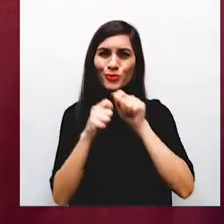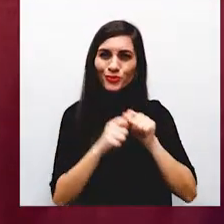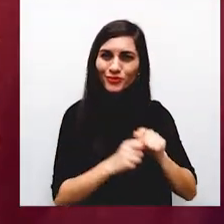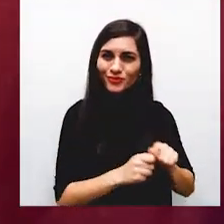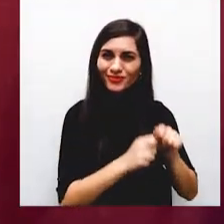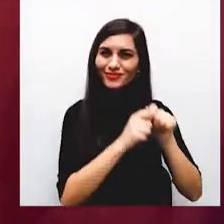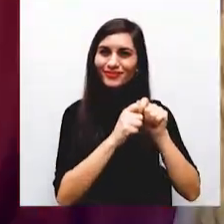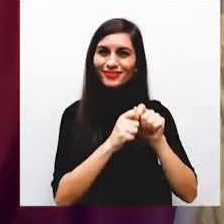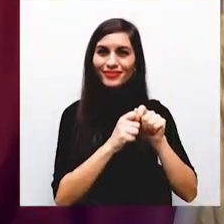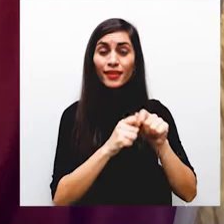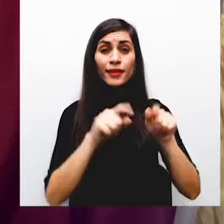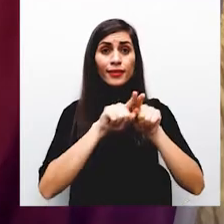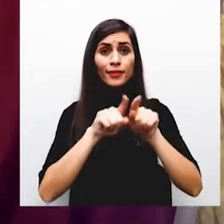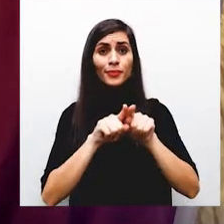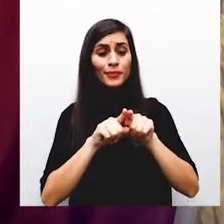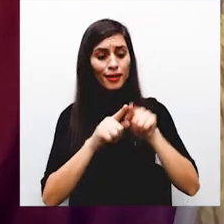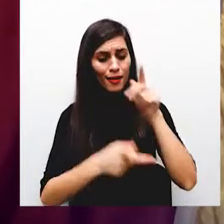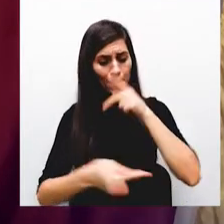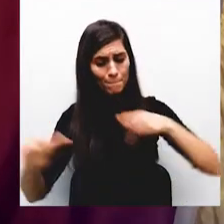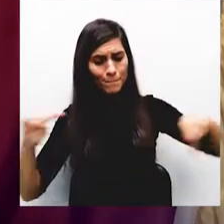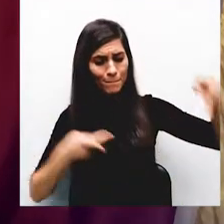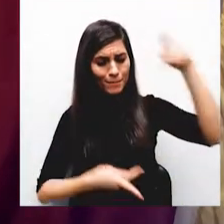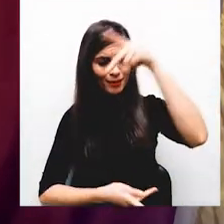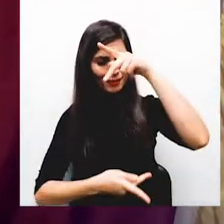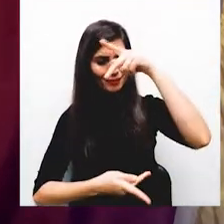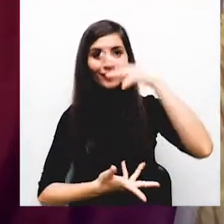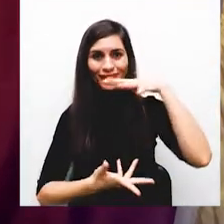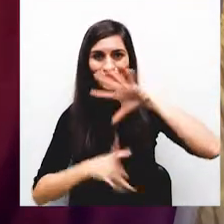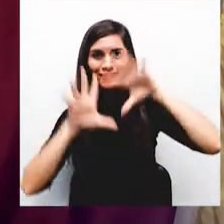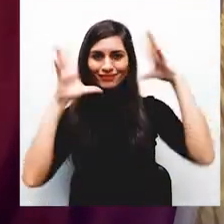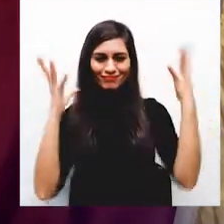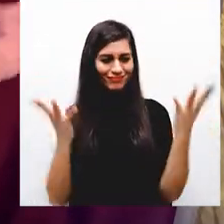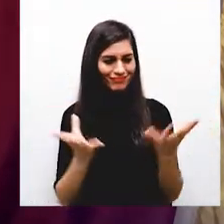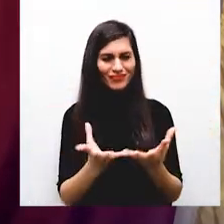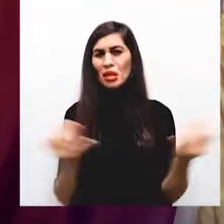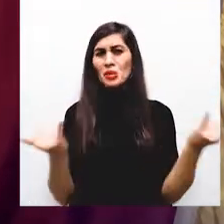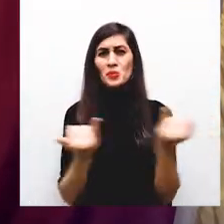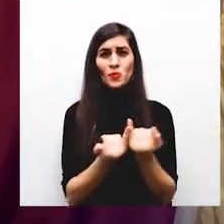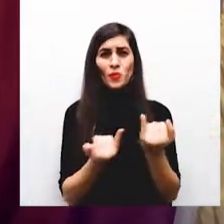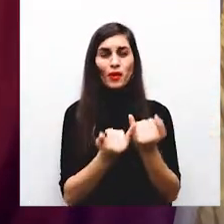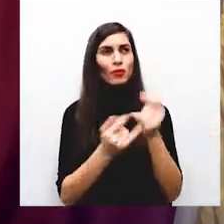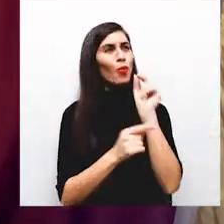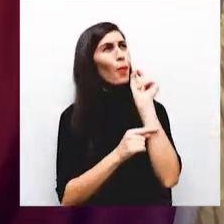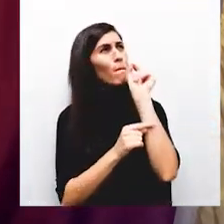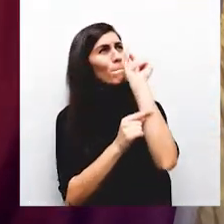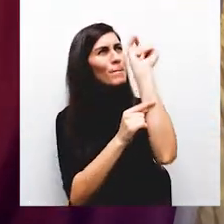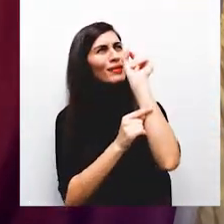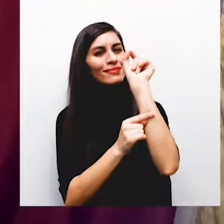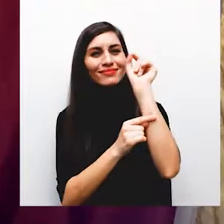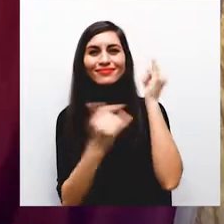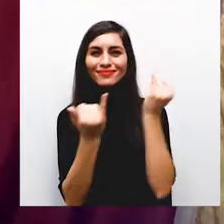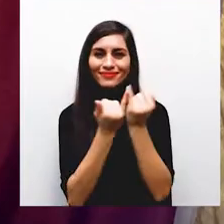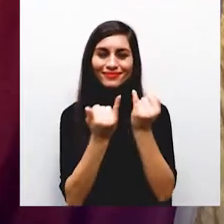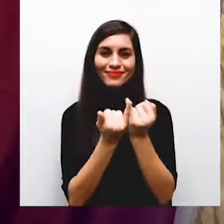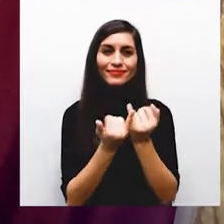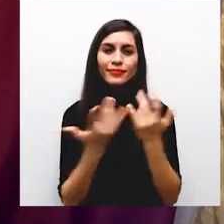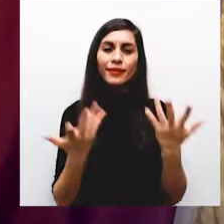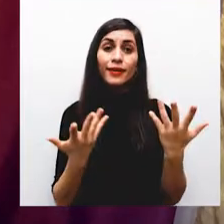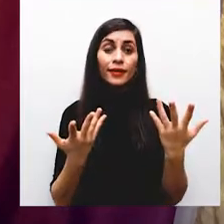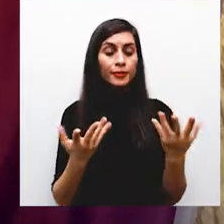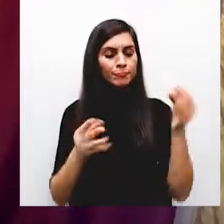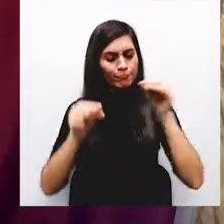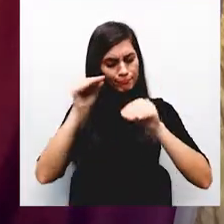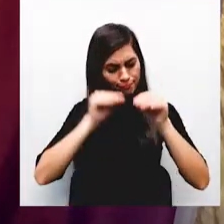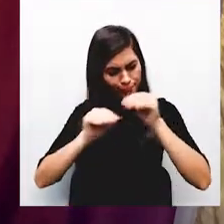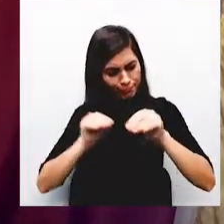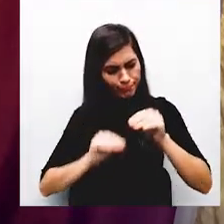decía, el planeta Tierra también es un punto, nosotros somos un puntito dentro del universo. Entonces, desarrollando más esa